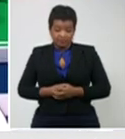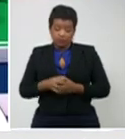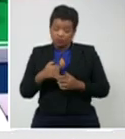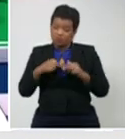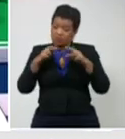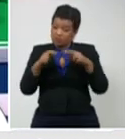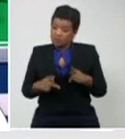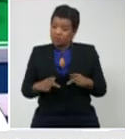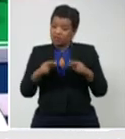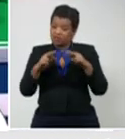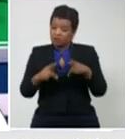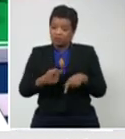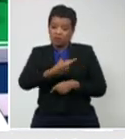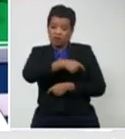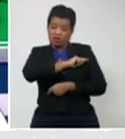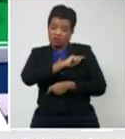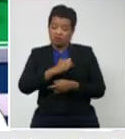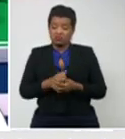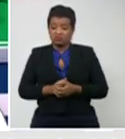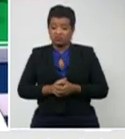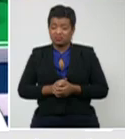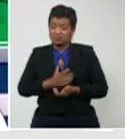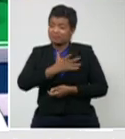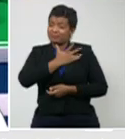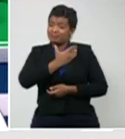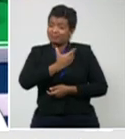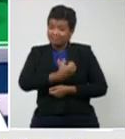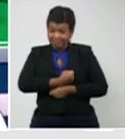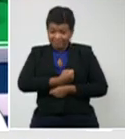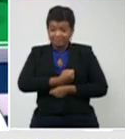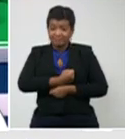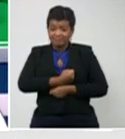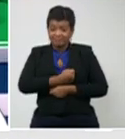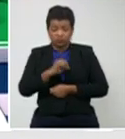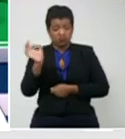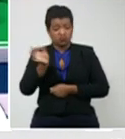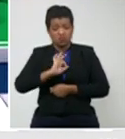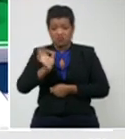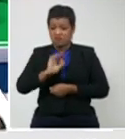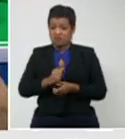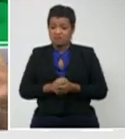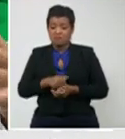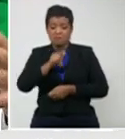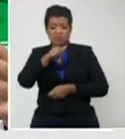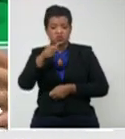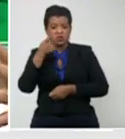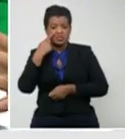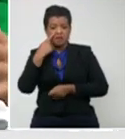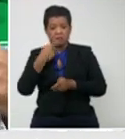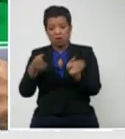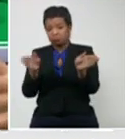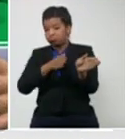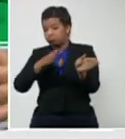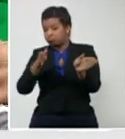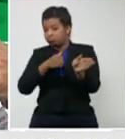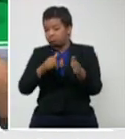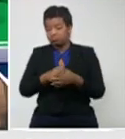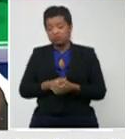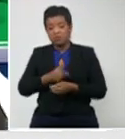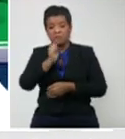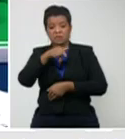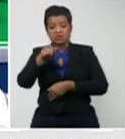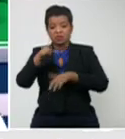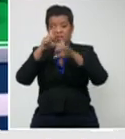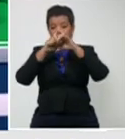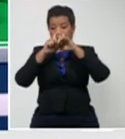población, porque lamentablemente todavía se sigue viendo el montón de personas uno